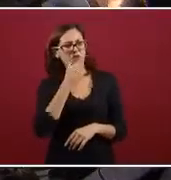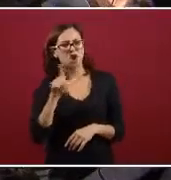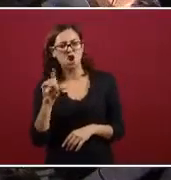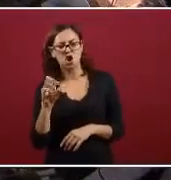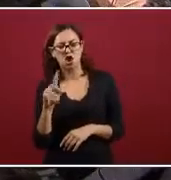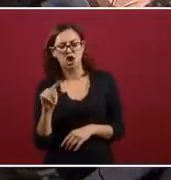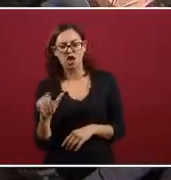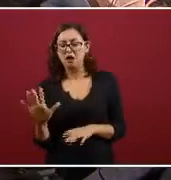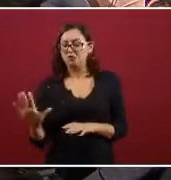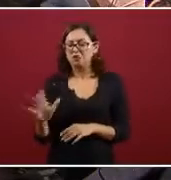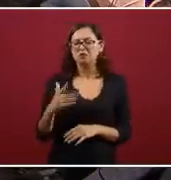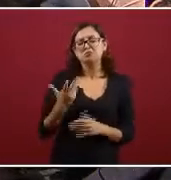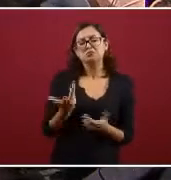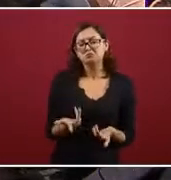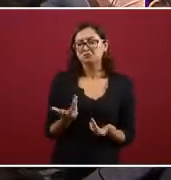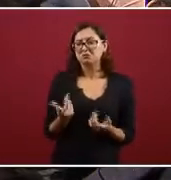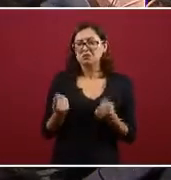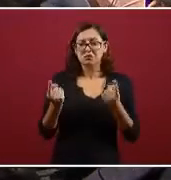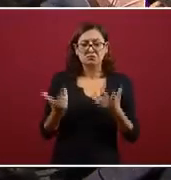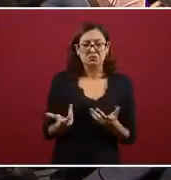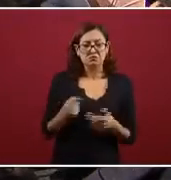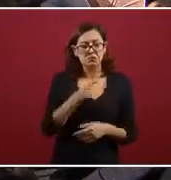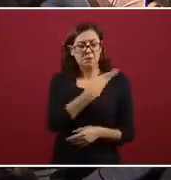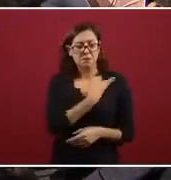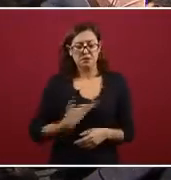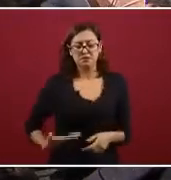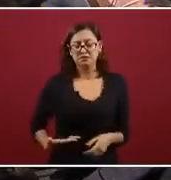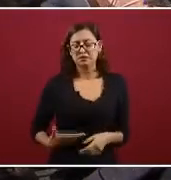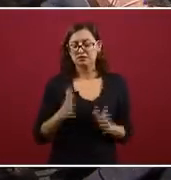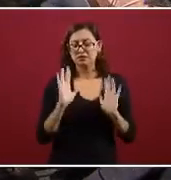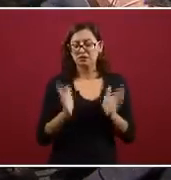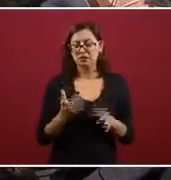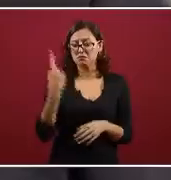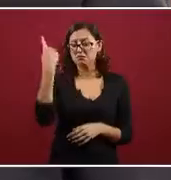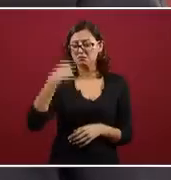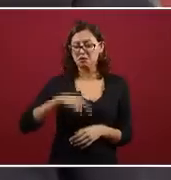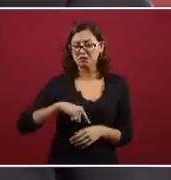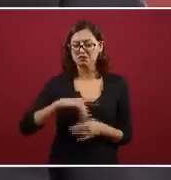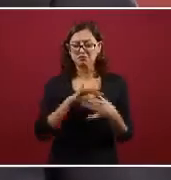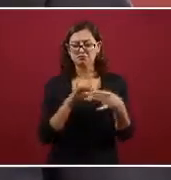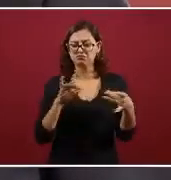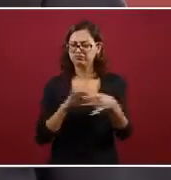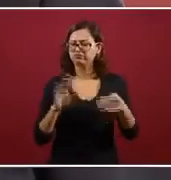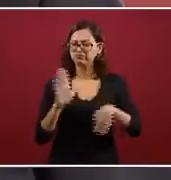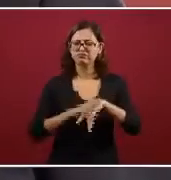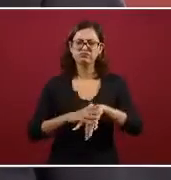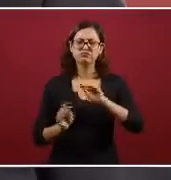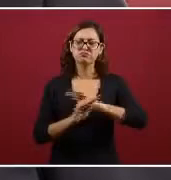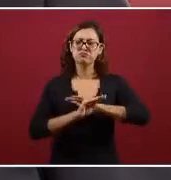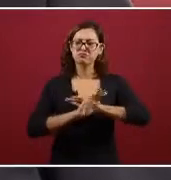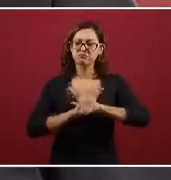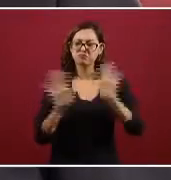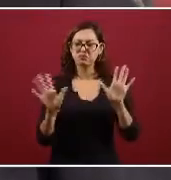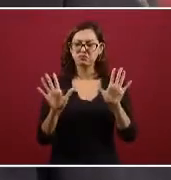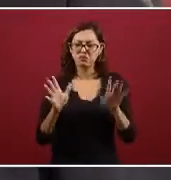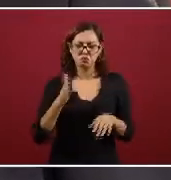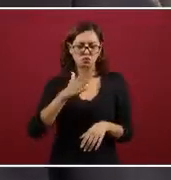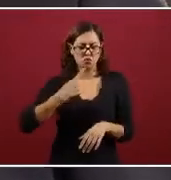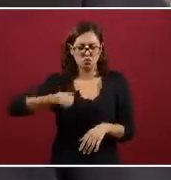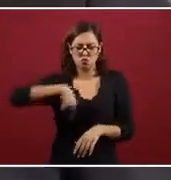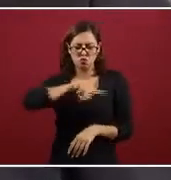que hacer, el presidente de la República nos ha señalado con toda claridad que nuestro